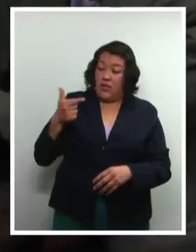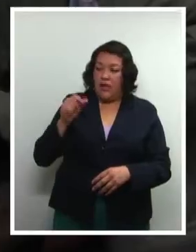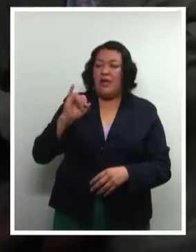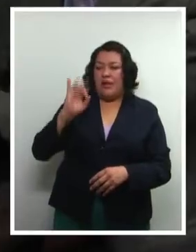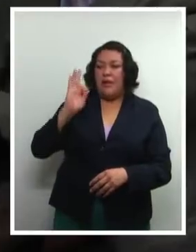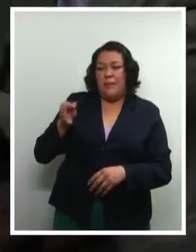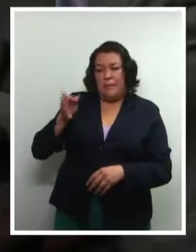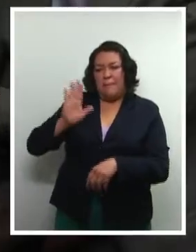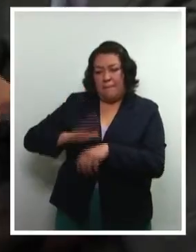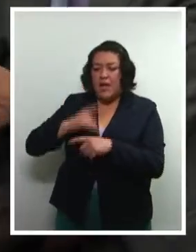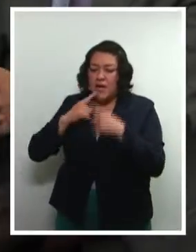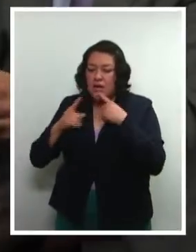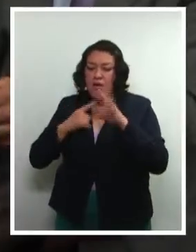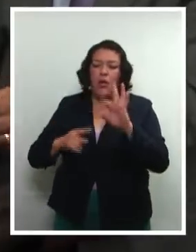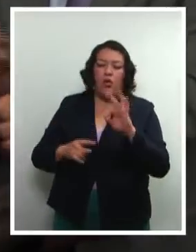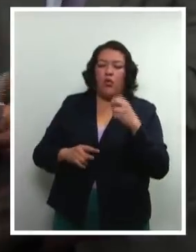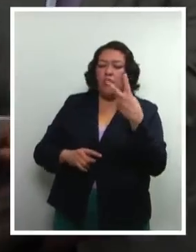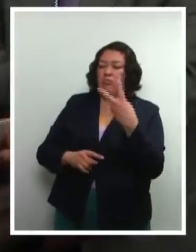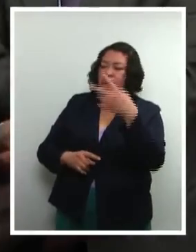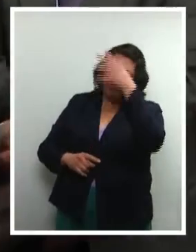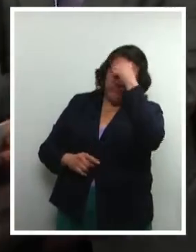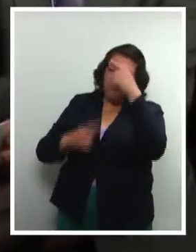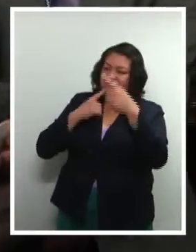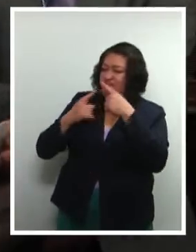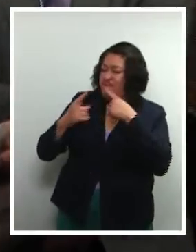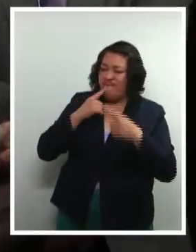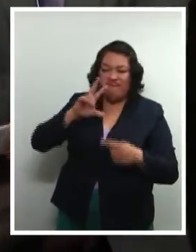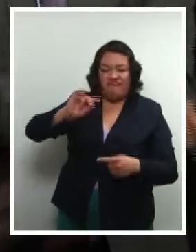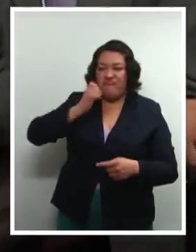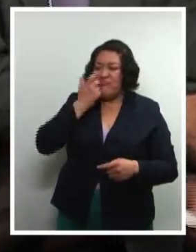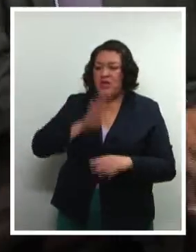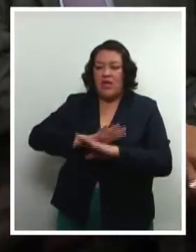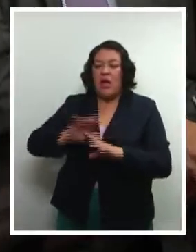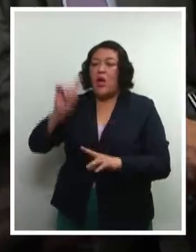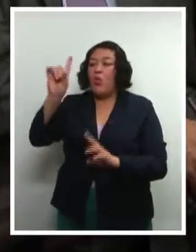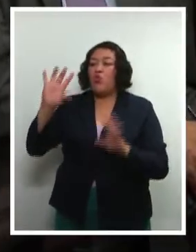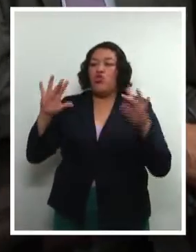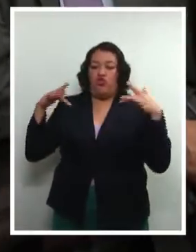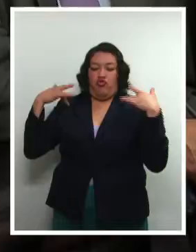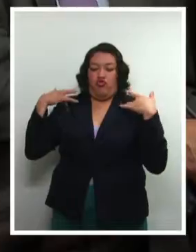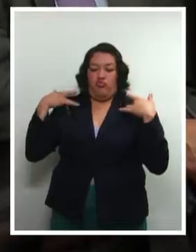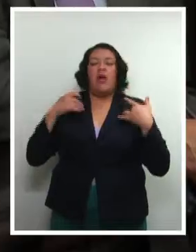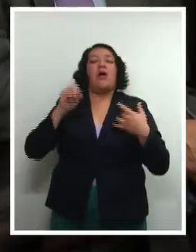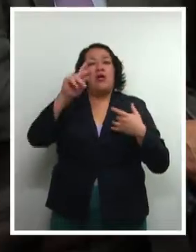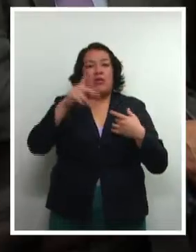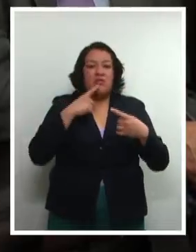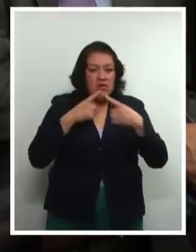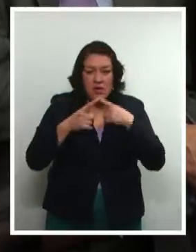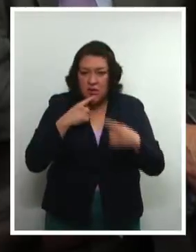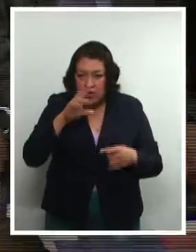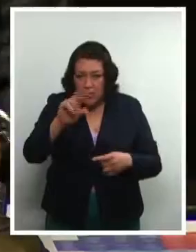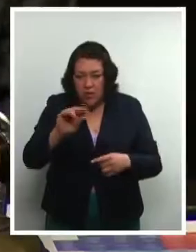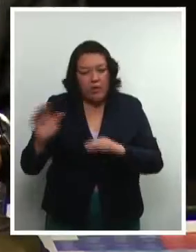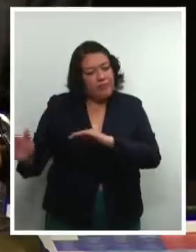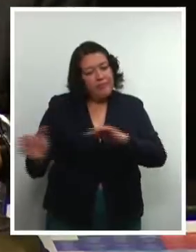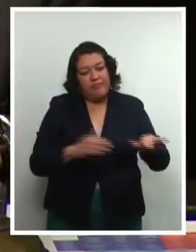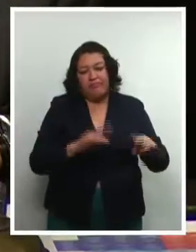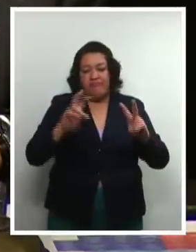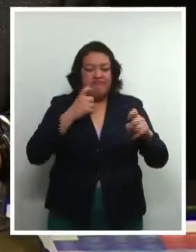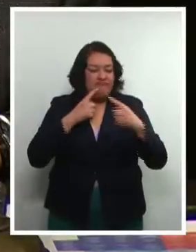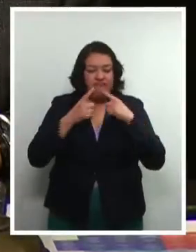pro, 42 en contra y una abstención. Por lo tanto, no se admite a